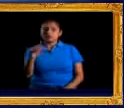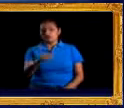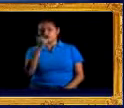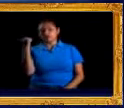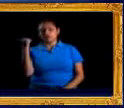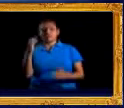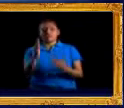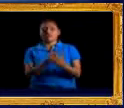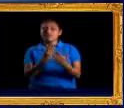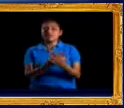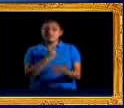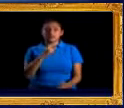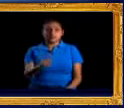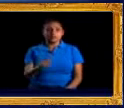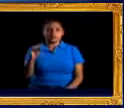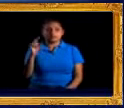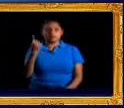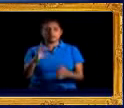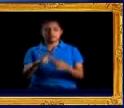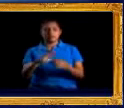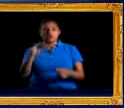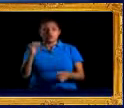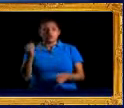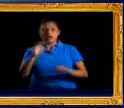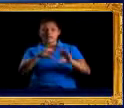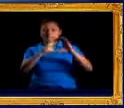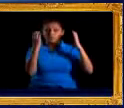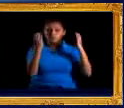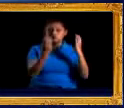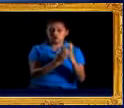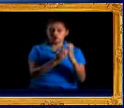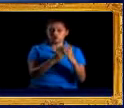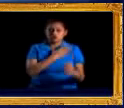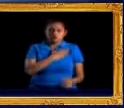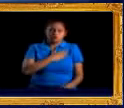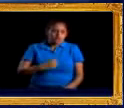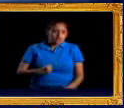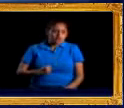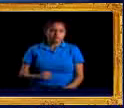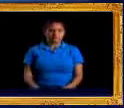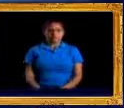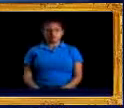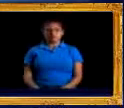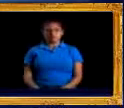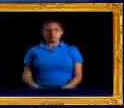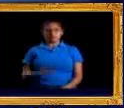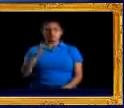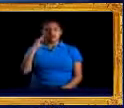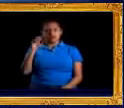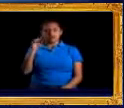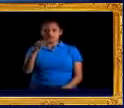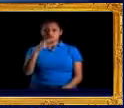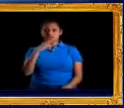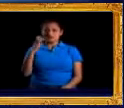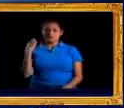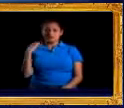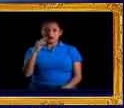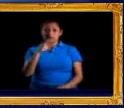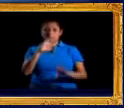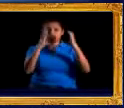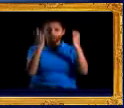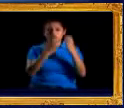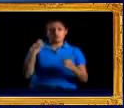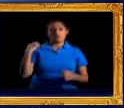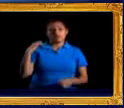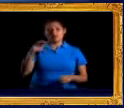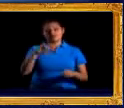el mundo sufrirá. Principio de lo que el mundo sufrirá. Mire, eso es para el mundo. Para nosotros, no,